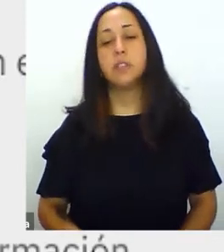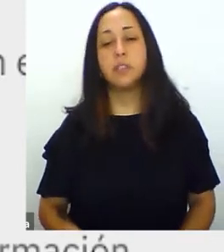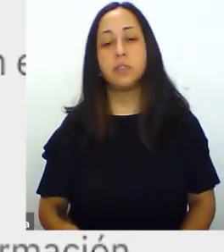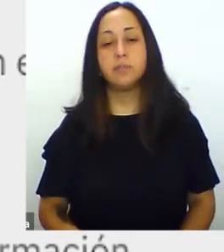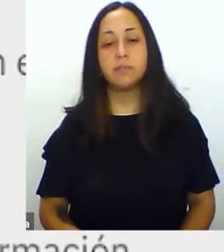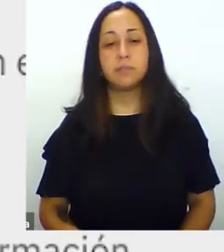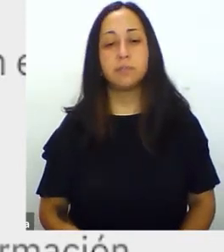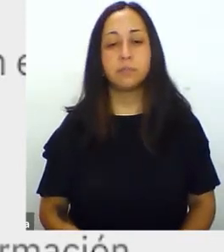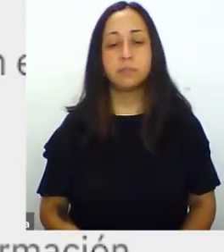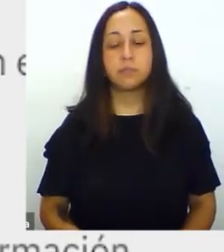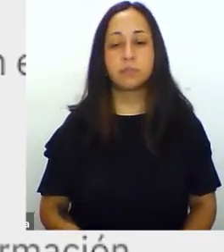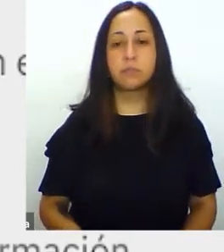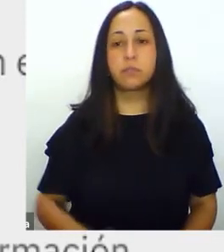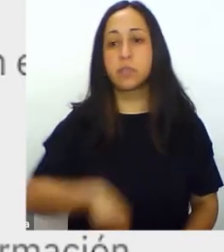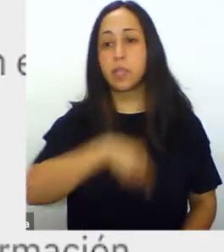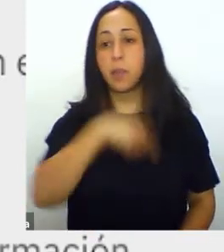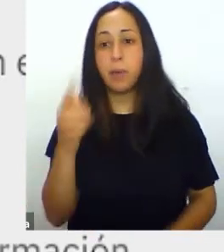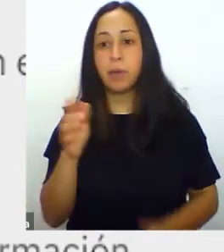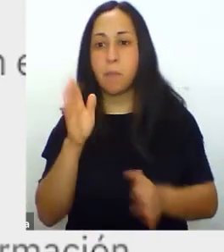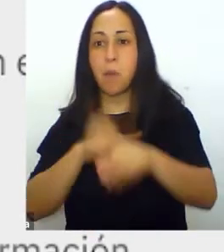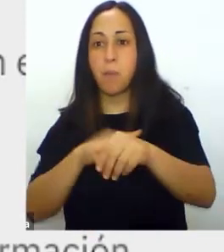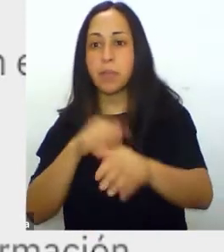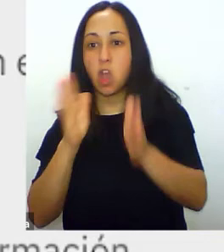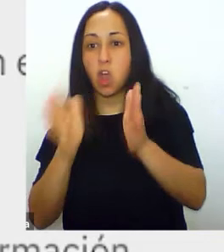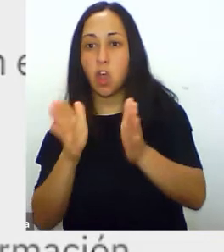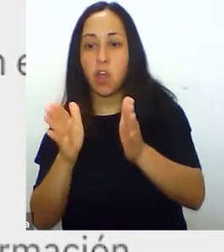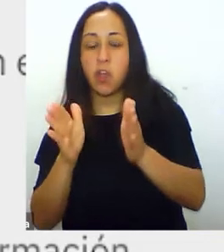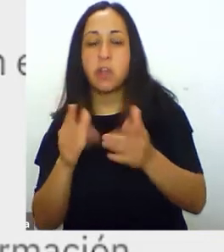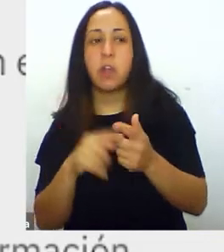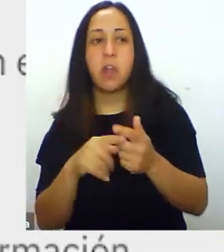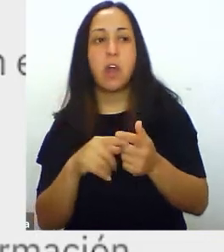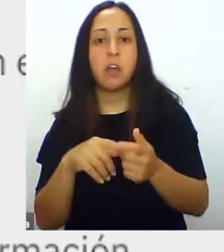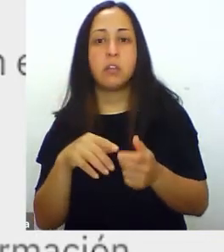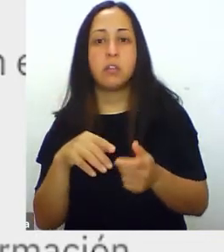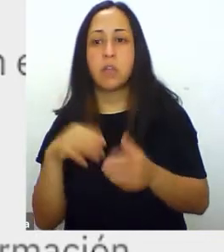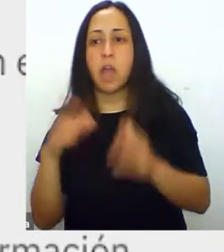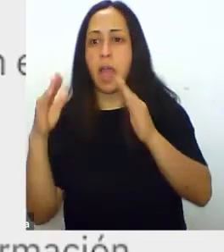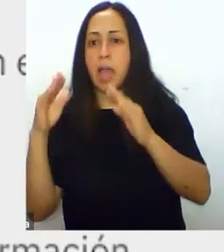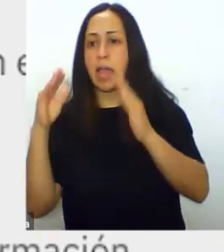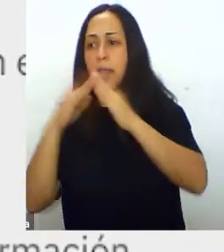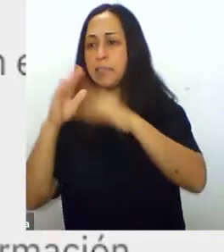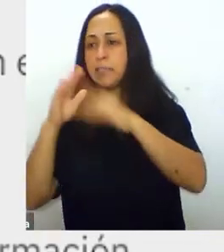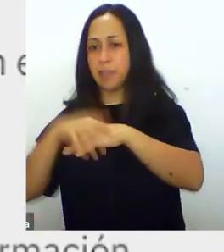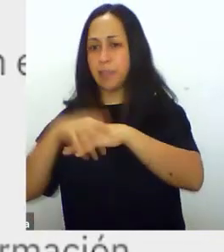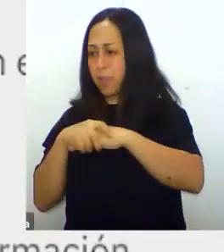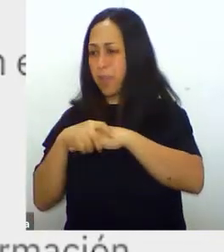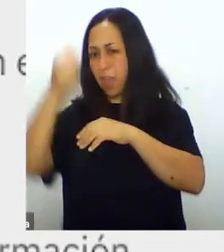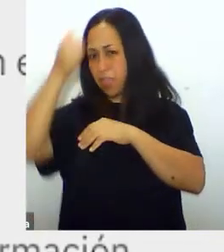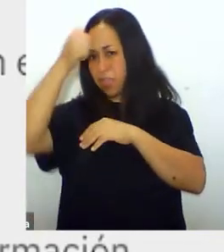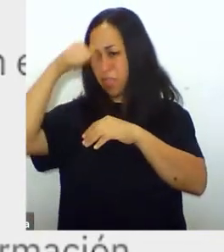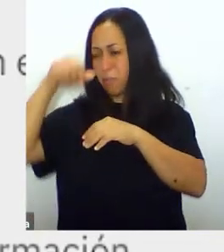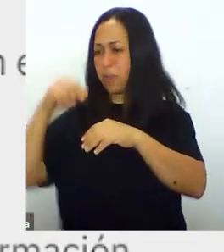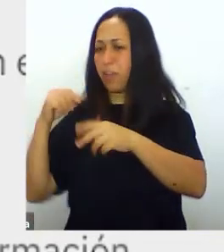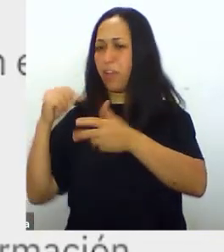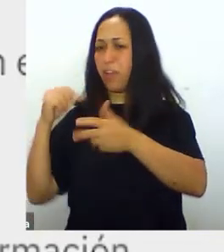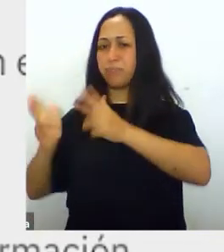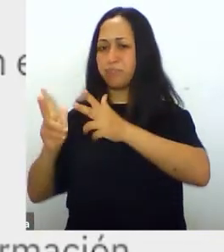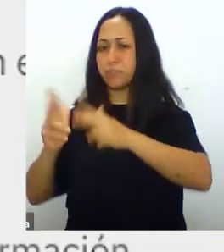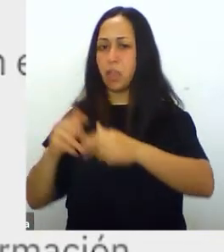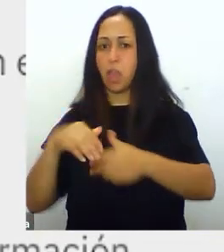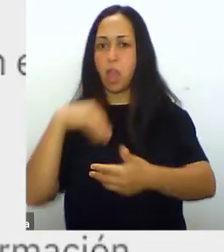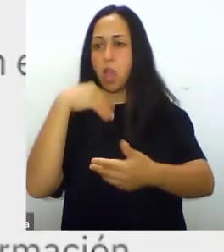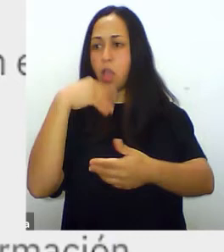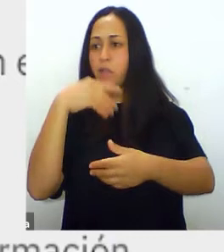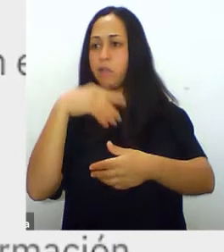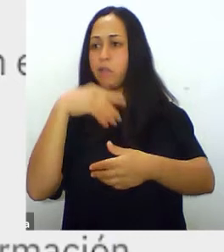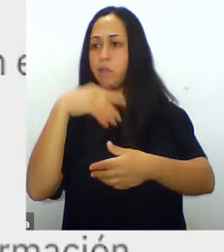En una siguiente instancia se dice que Amalia notó que Jorge estaba fuera de la casa de su amiga donde ella estaba pasando el domingo. Eso también es una situación